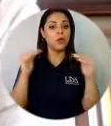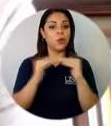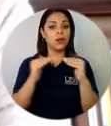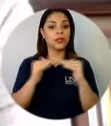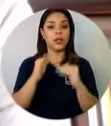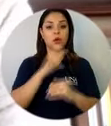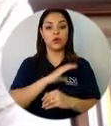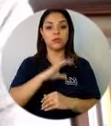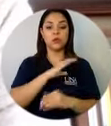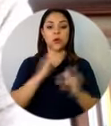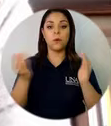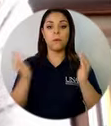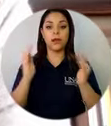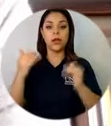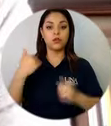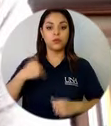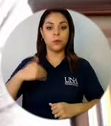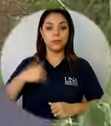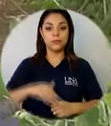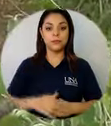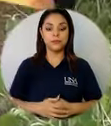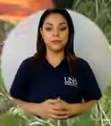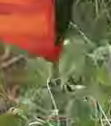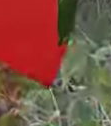en igualdad de condiciones respecto a los hombres.